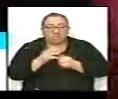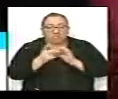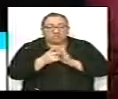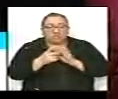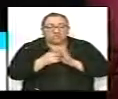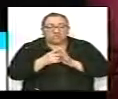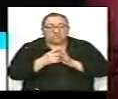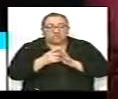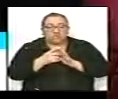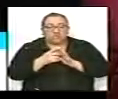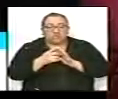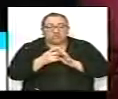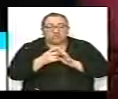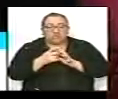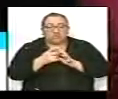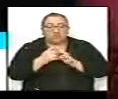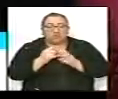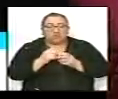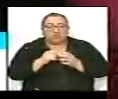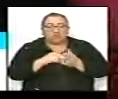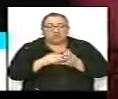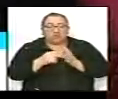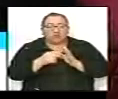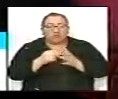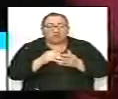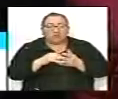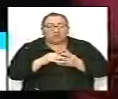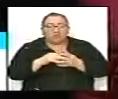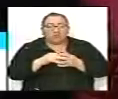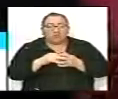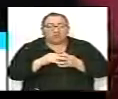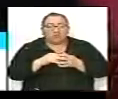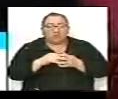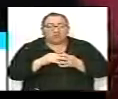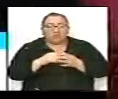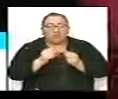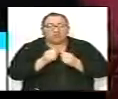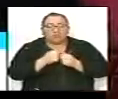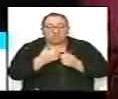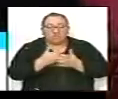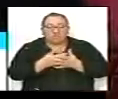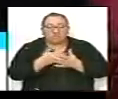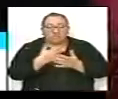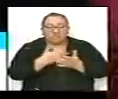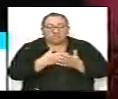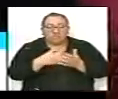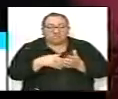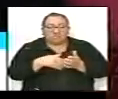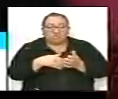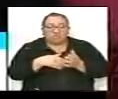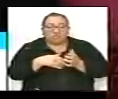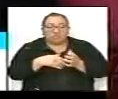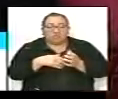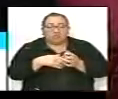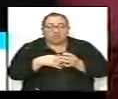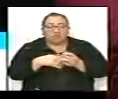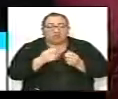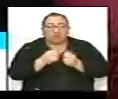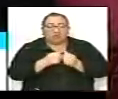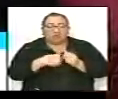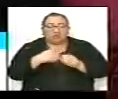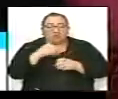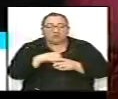dictamine, que para la próxima nos traiga una propuesta de dictamen y podemos